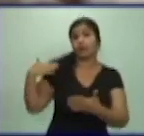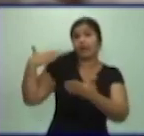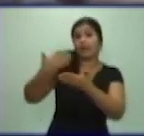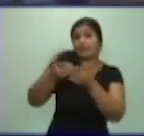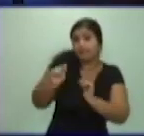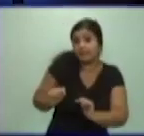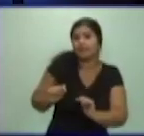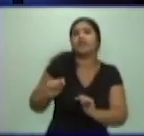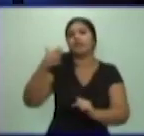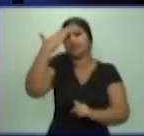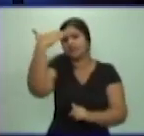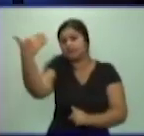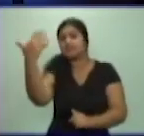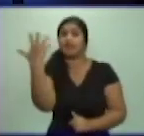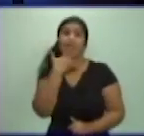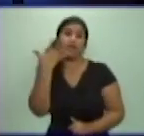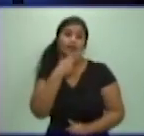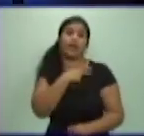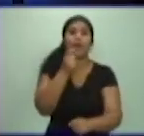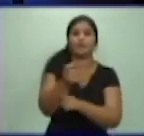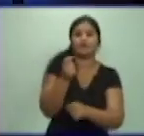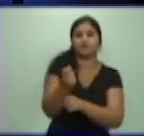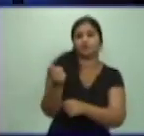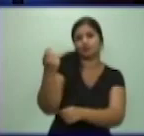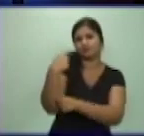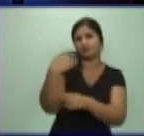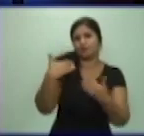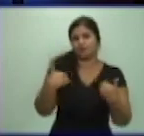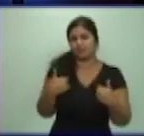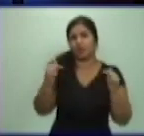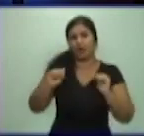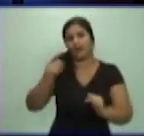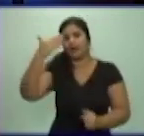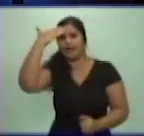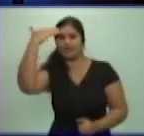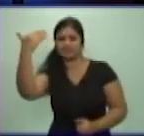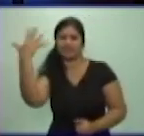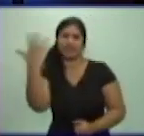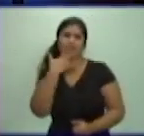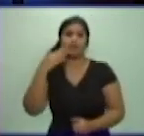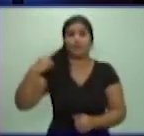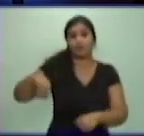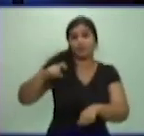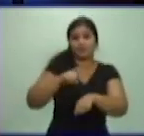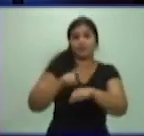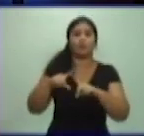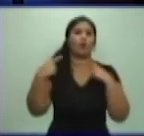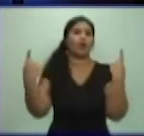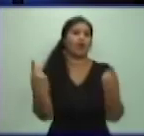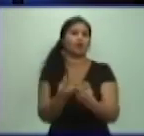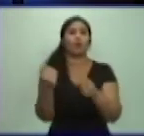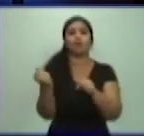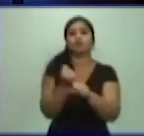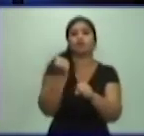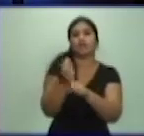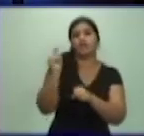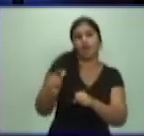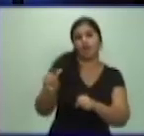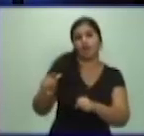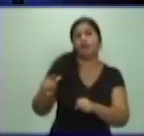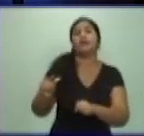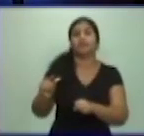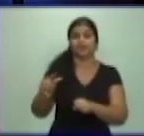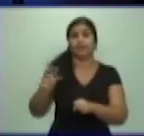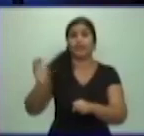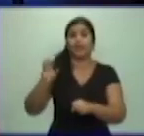maestros. E incluso yo quiero aprovechar este momento para agradecer a todo el equipo de realización del canal educativo,